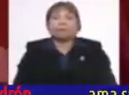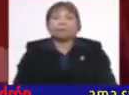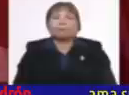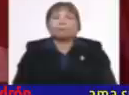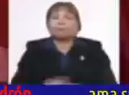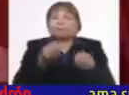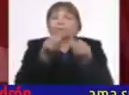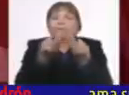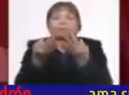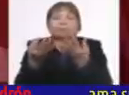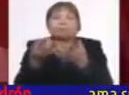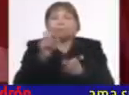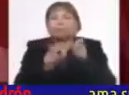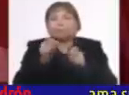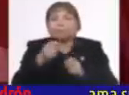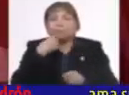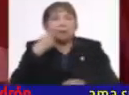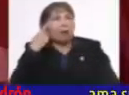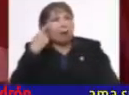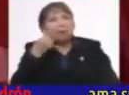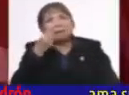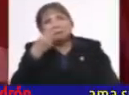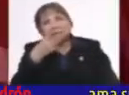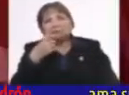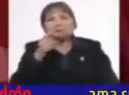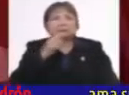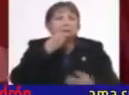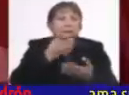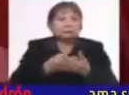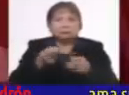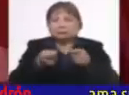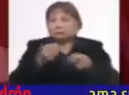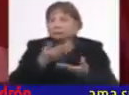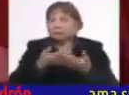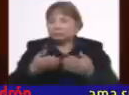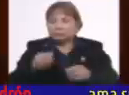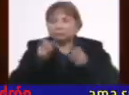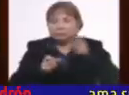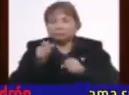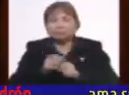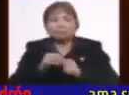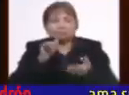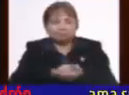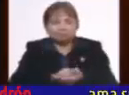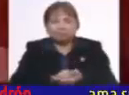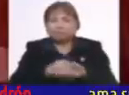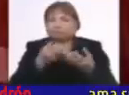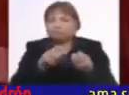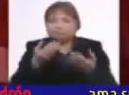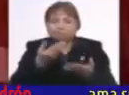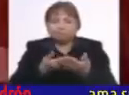lo que mucha gente sospechaba o venía diciendo que no hay un adecuado manejo de la cosa pública y que lo que mucha gente